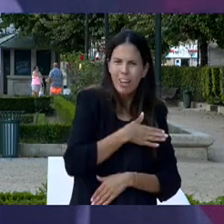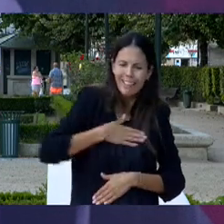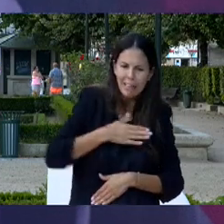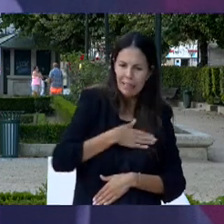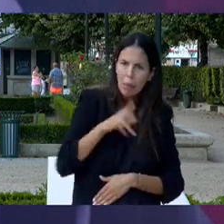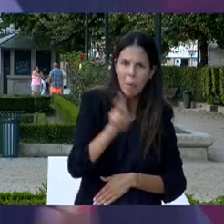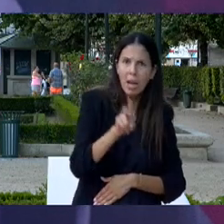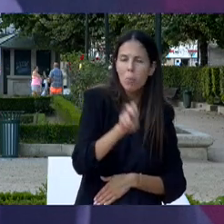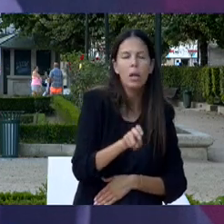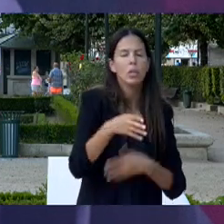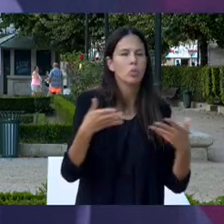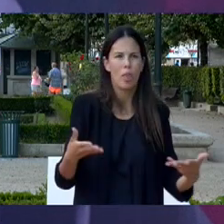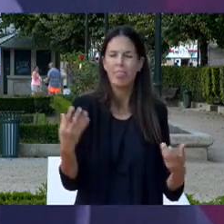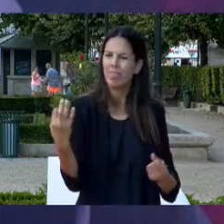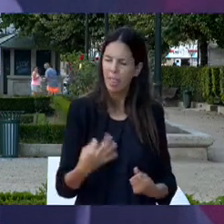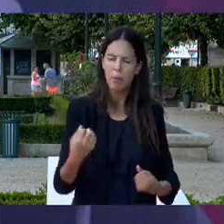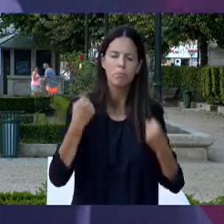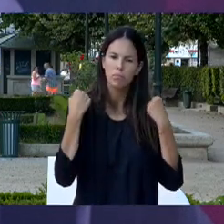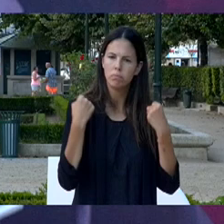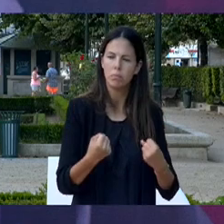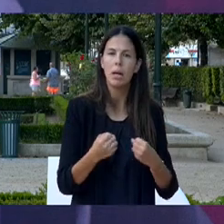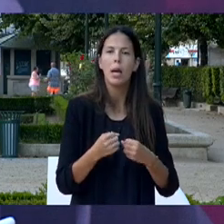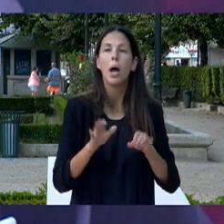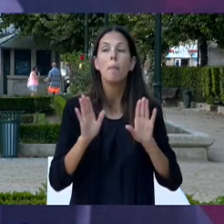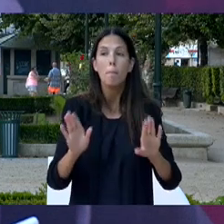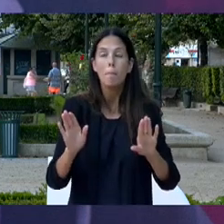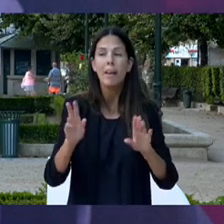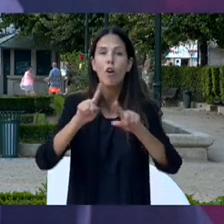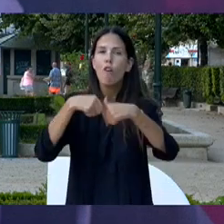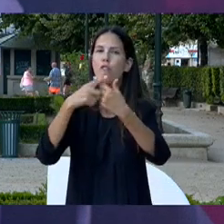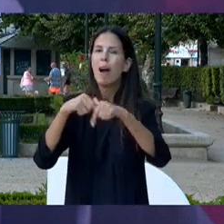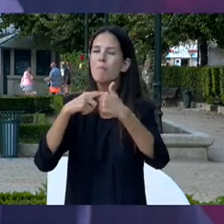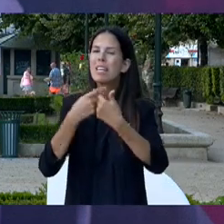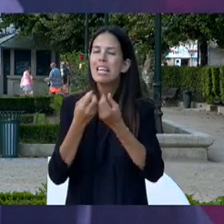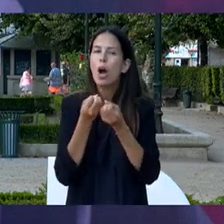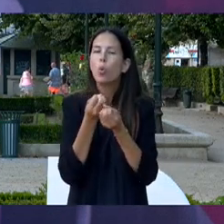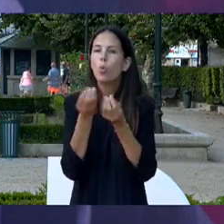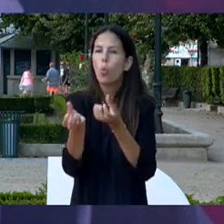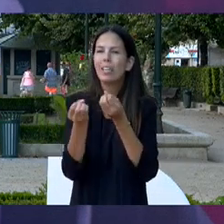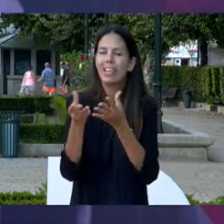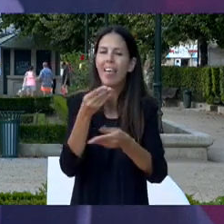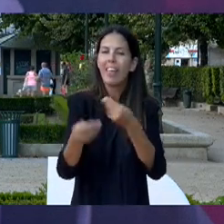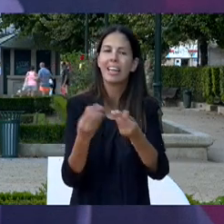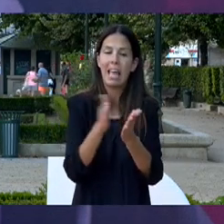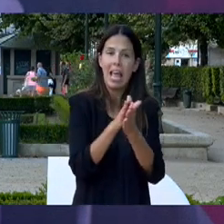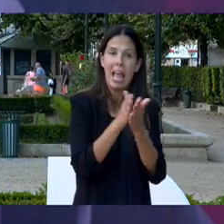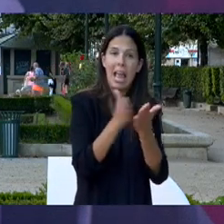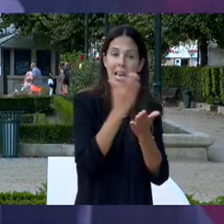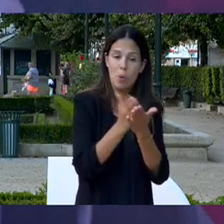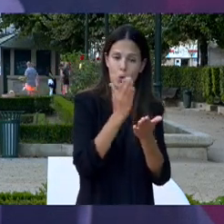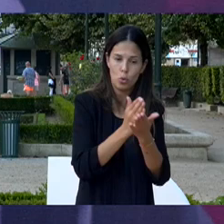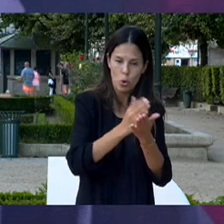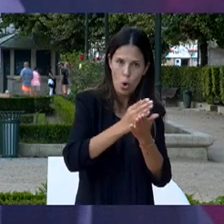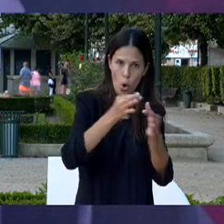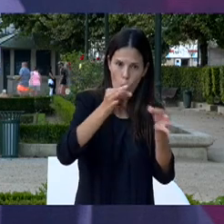vale, entón ten que dar pasantías na casa, non? Pero conta a súa familia que collía os libros e como nas últimas páxinas